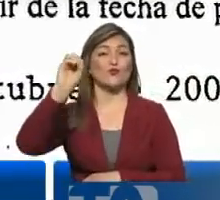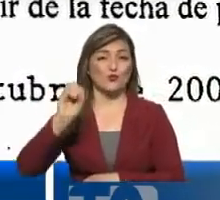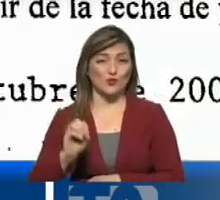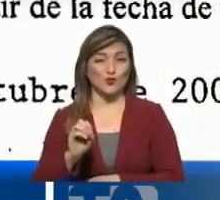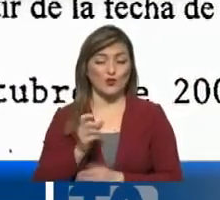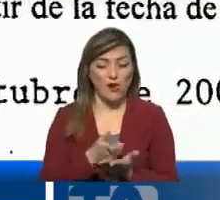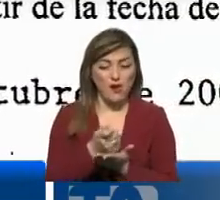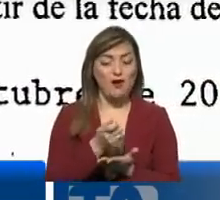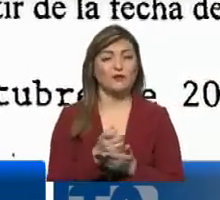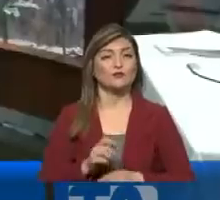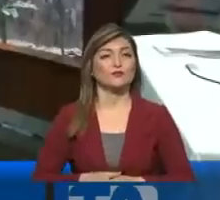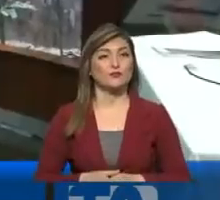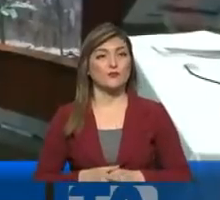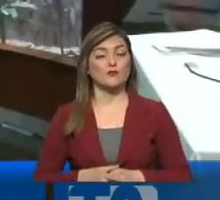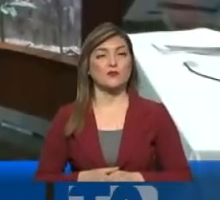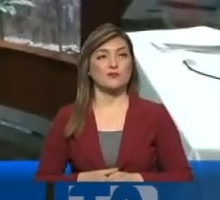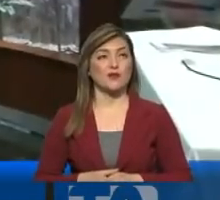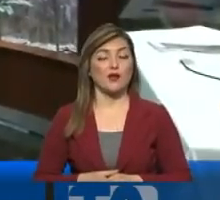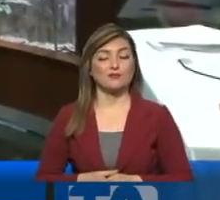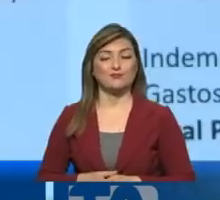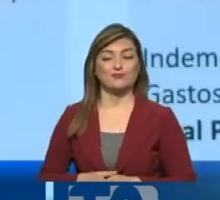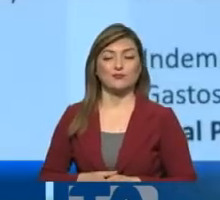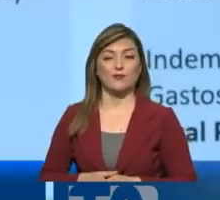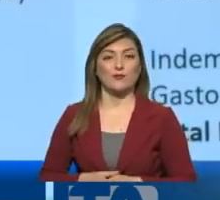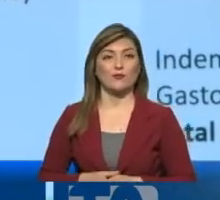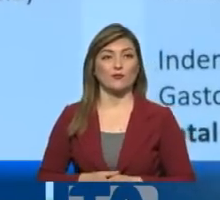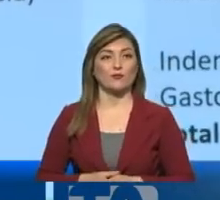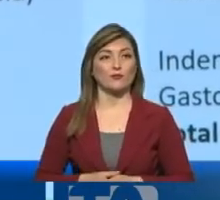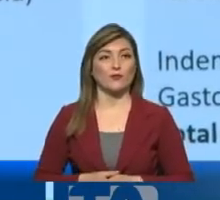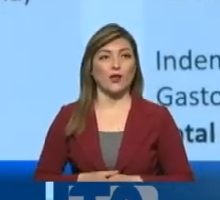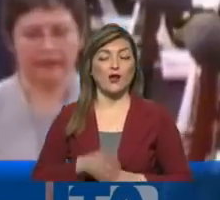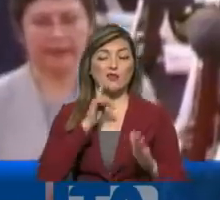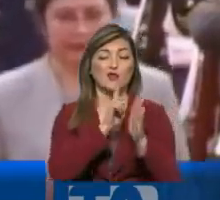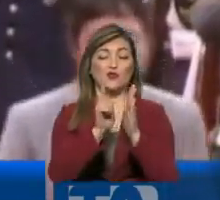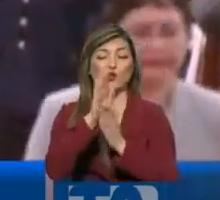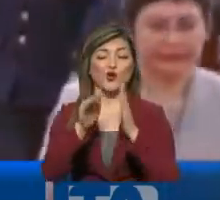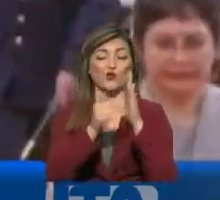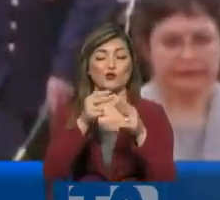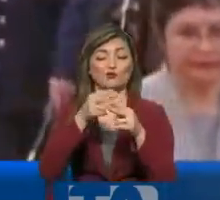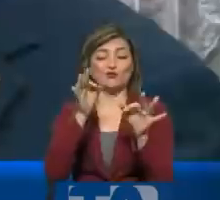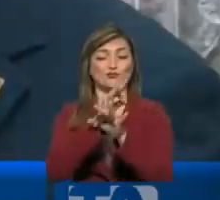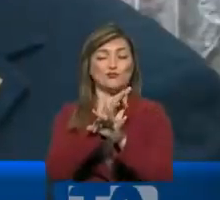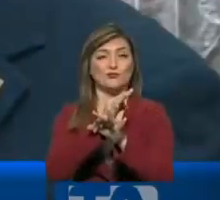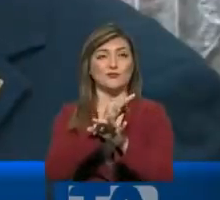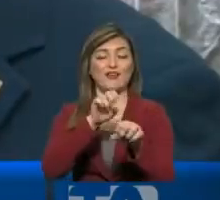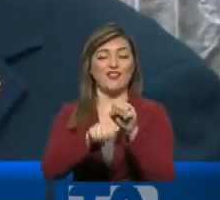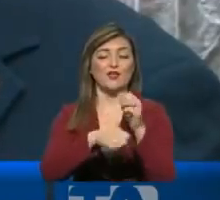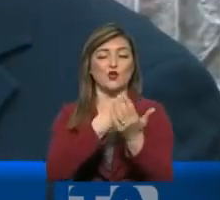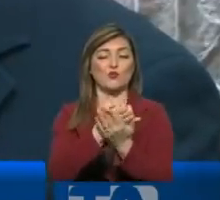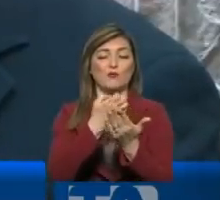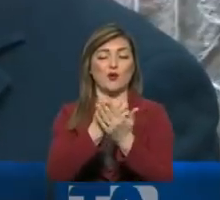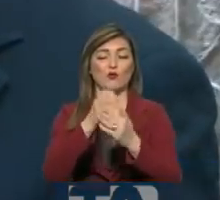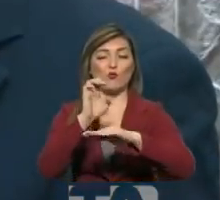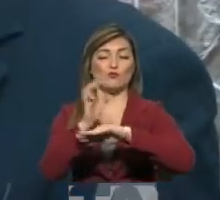de los ingresos extra. Las acciones de repetición iniciarán pronto contra exfuncionarios que afectaron los intereses del país. Los asambleístas